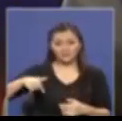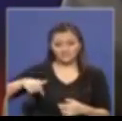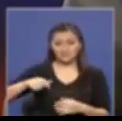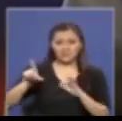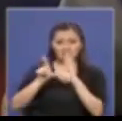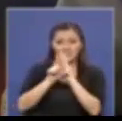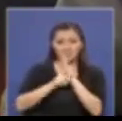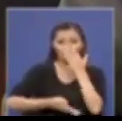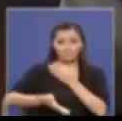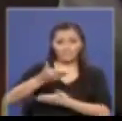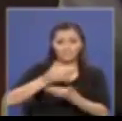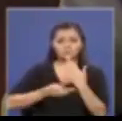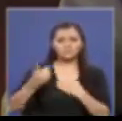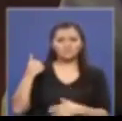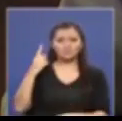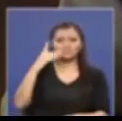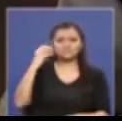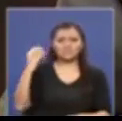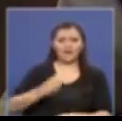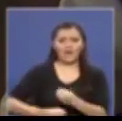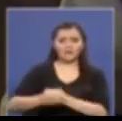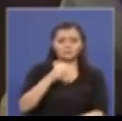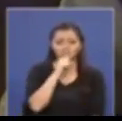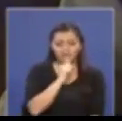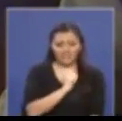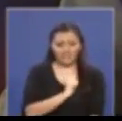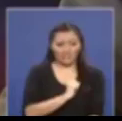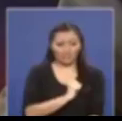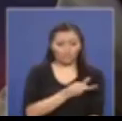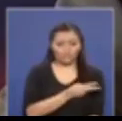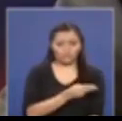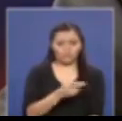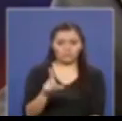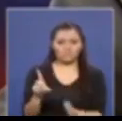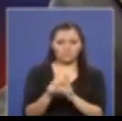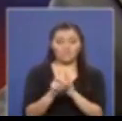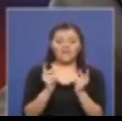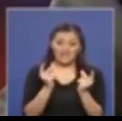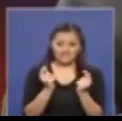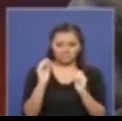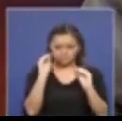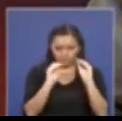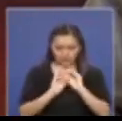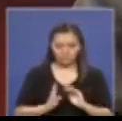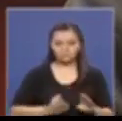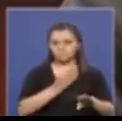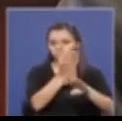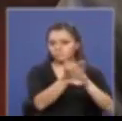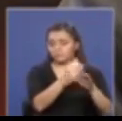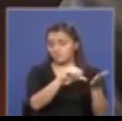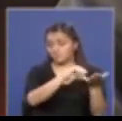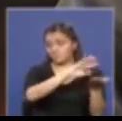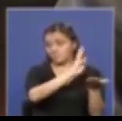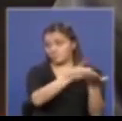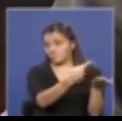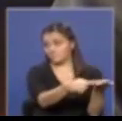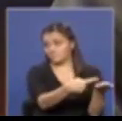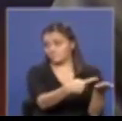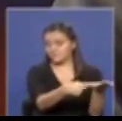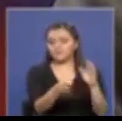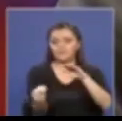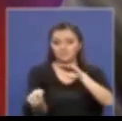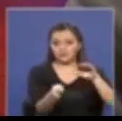algo altamente deseable, ya está casi listo y en los próximos días lo enviaremos a la Asamblea Nacional. Así también como un